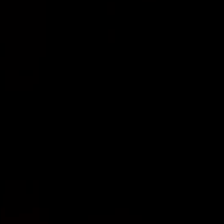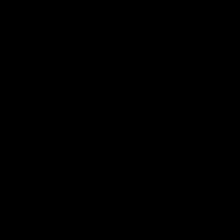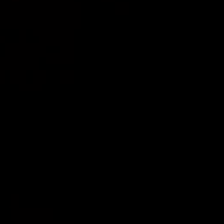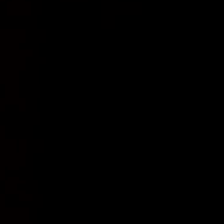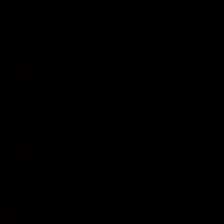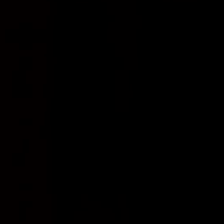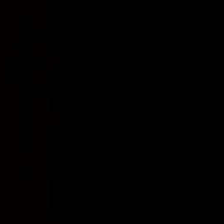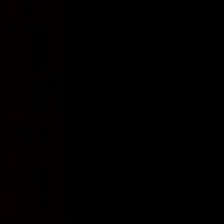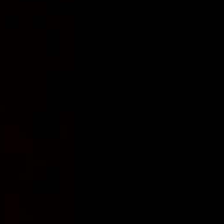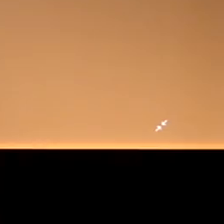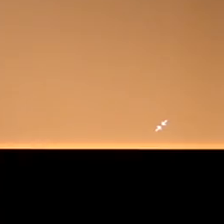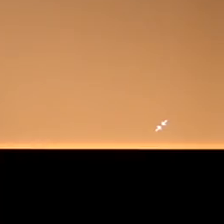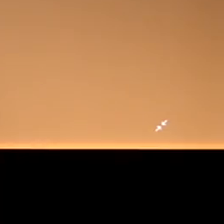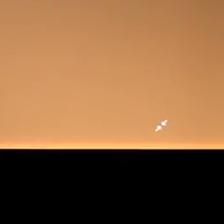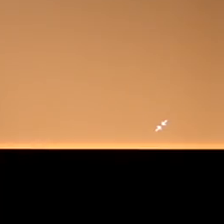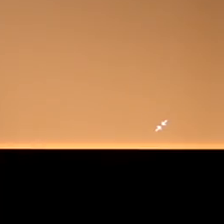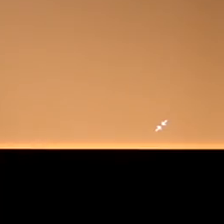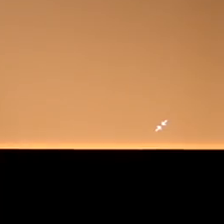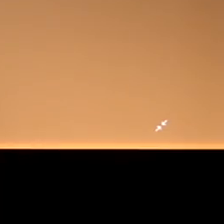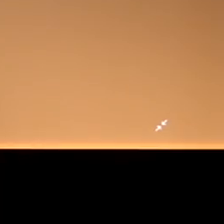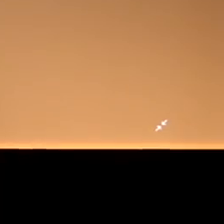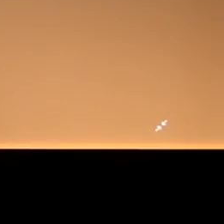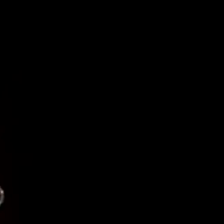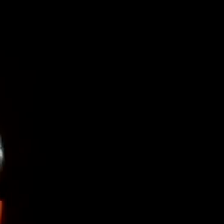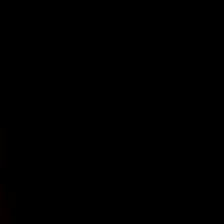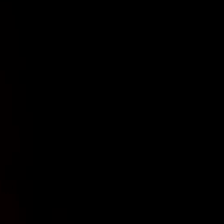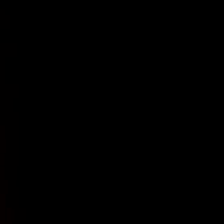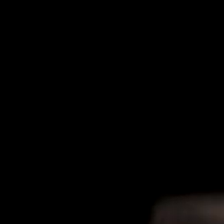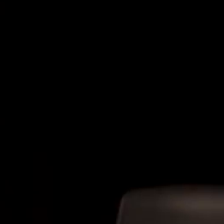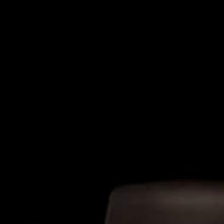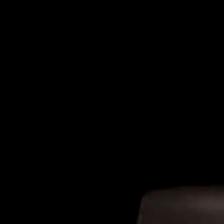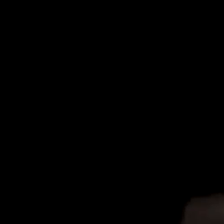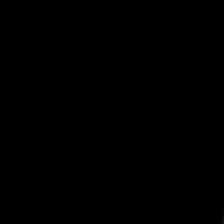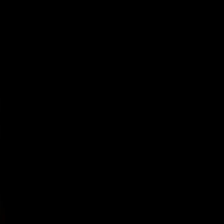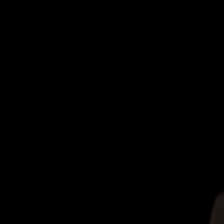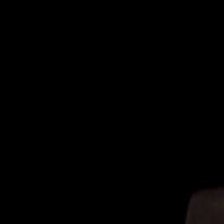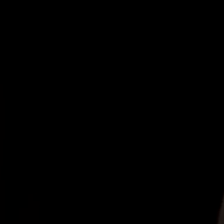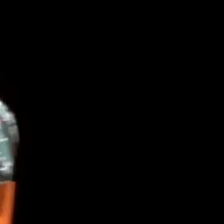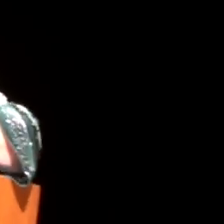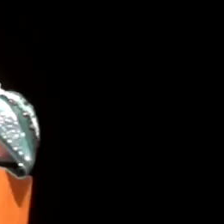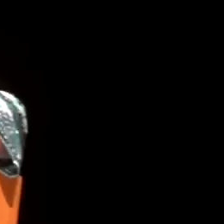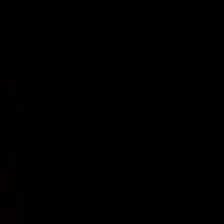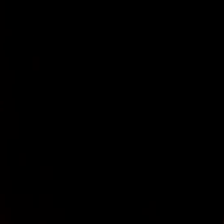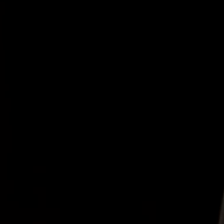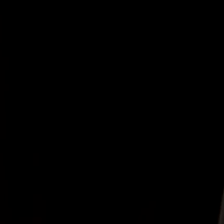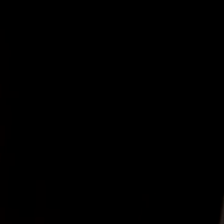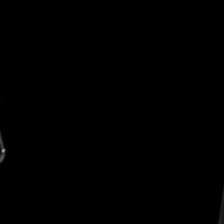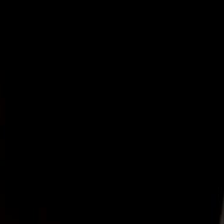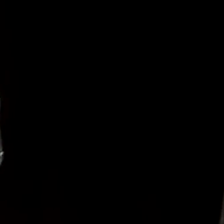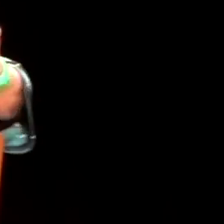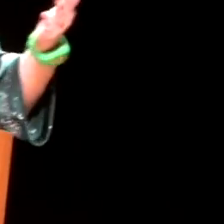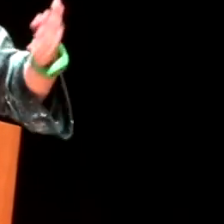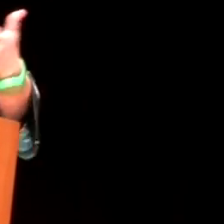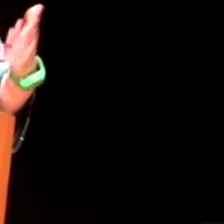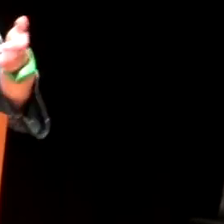patriarcal esto es muy patriarcal s verdad Ahora yo de repente veces no tengo cuerpo cuidado un